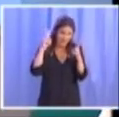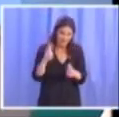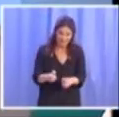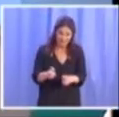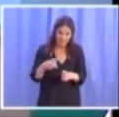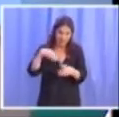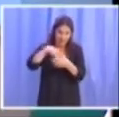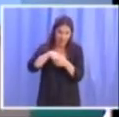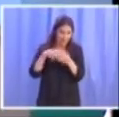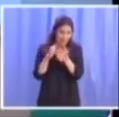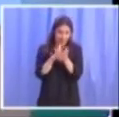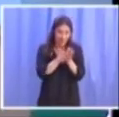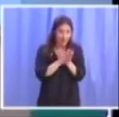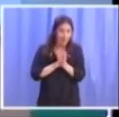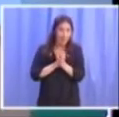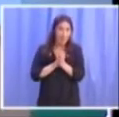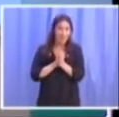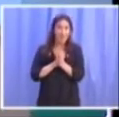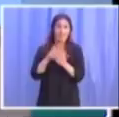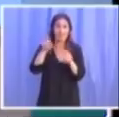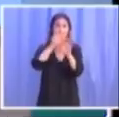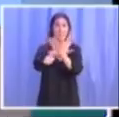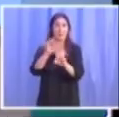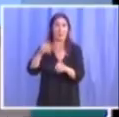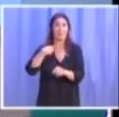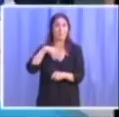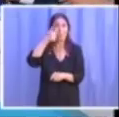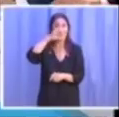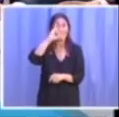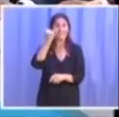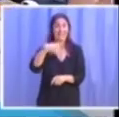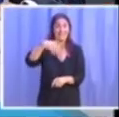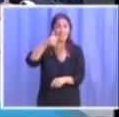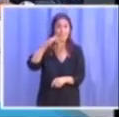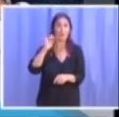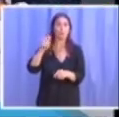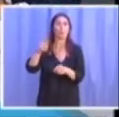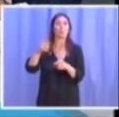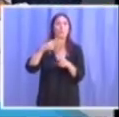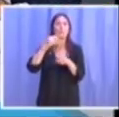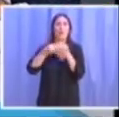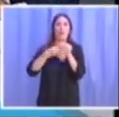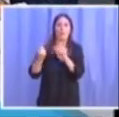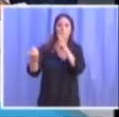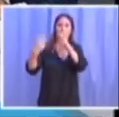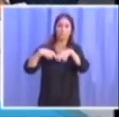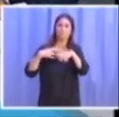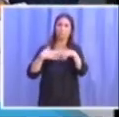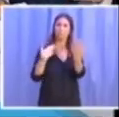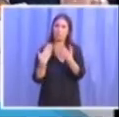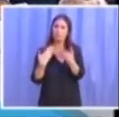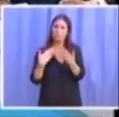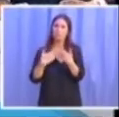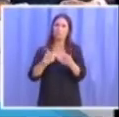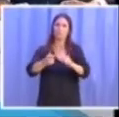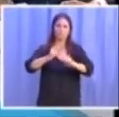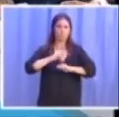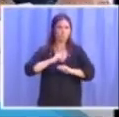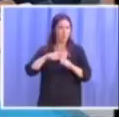Carmena, nos preparó este plan. O sea, el hombre que hizo el milagro económico que permitió lo que hizo después Carmena.